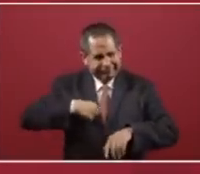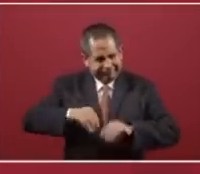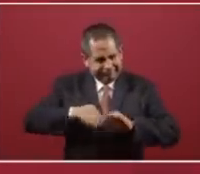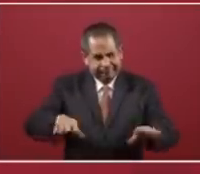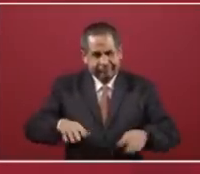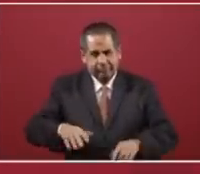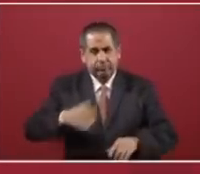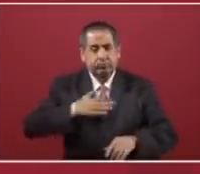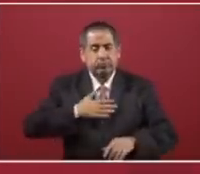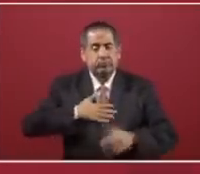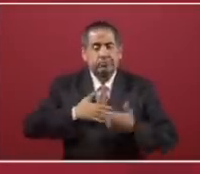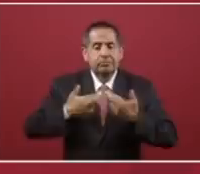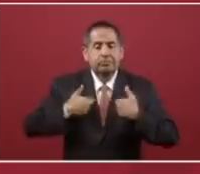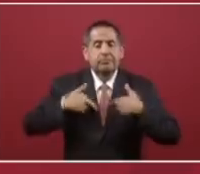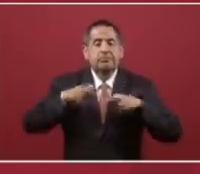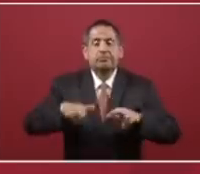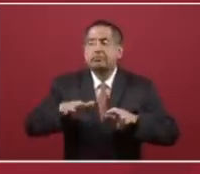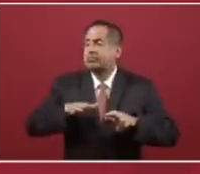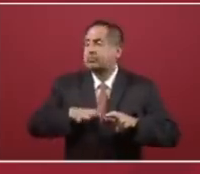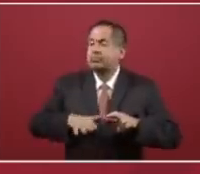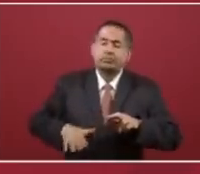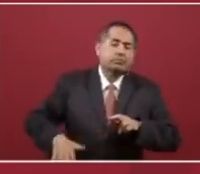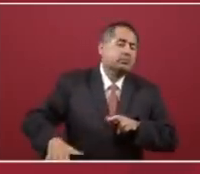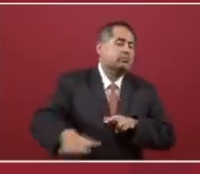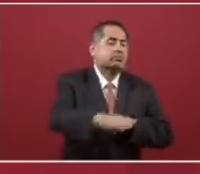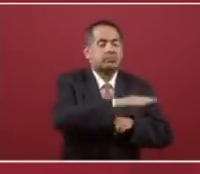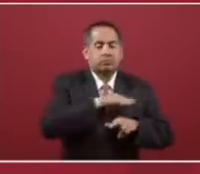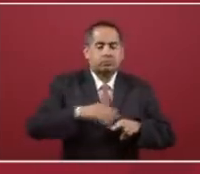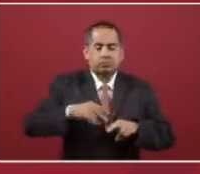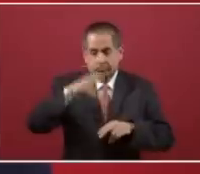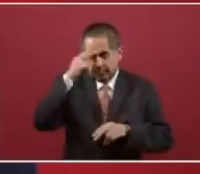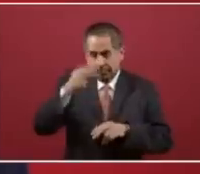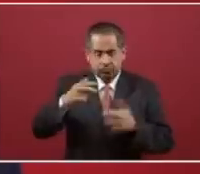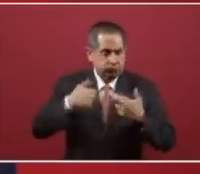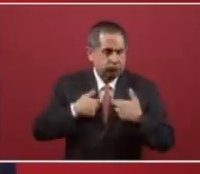represento a todos los mexicanos